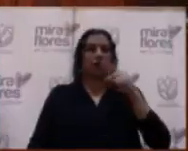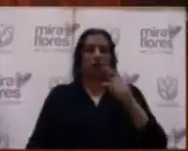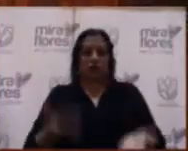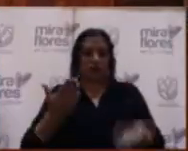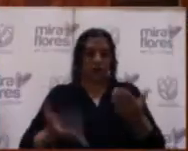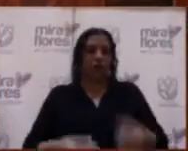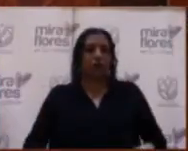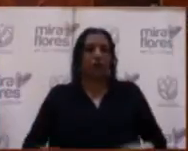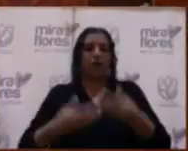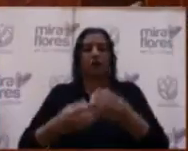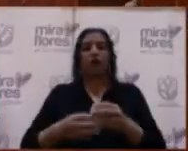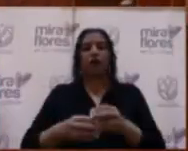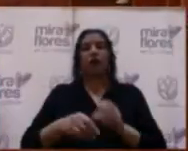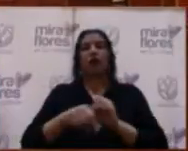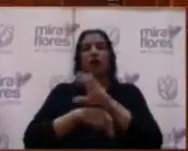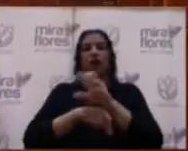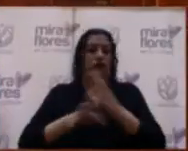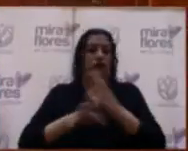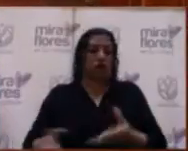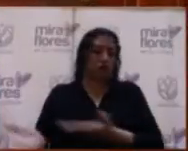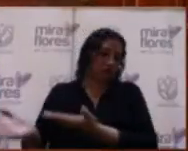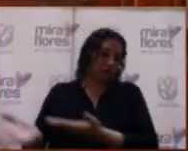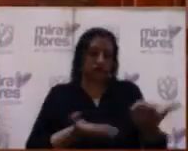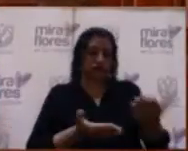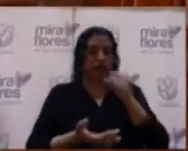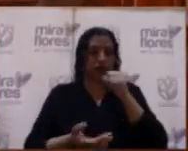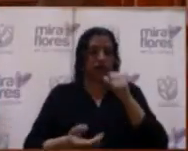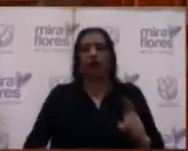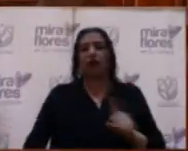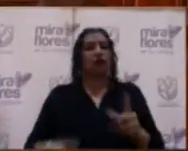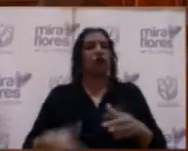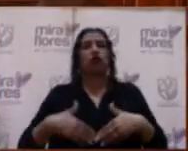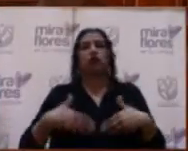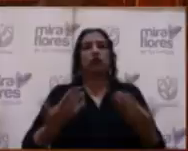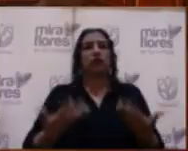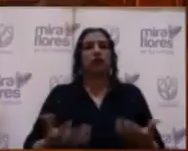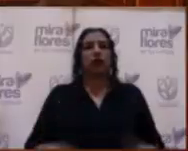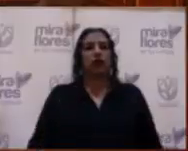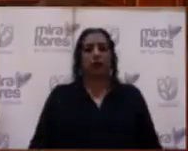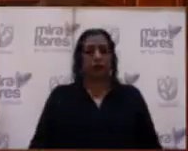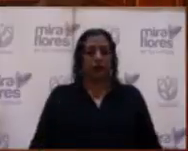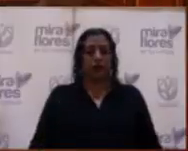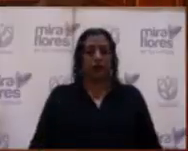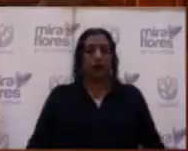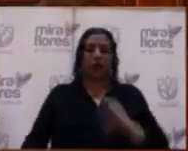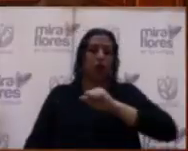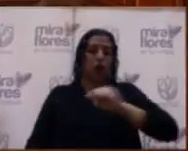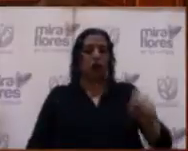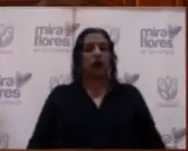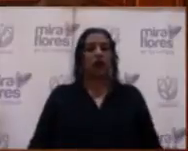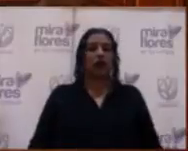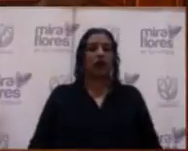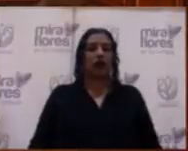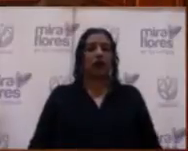pasa por el Consejo y por acá no ha pasado. Entonces, no se puede violar el principio